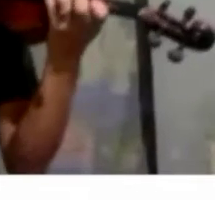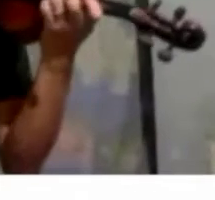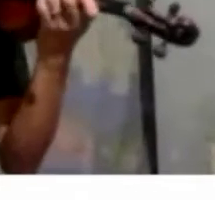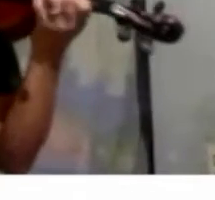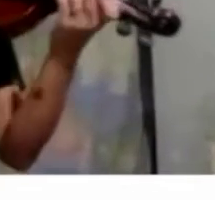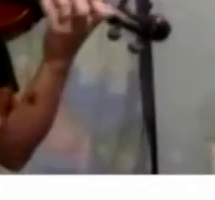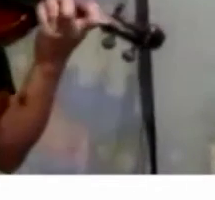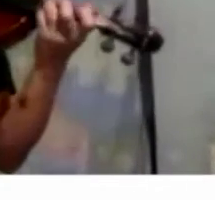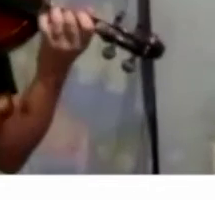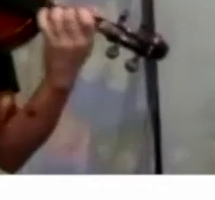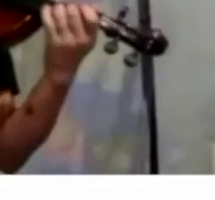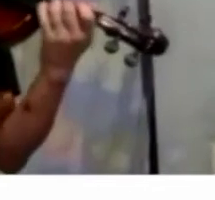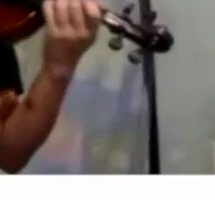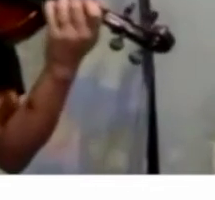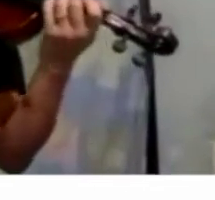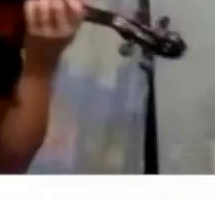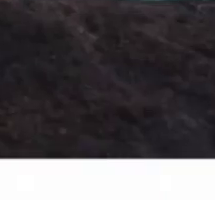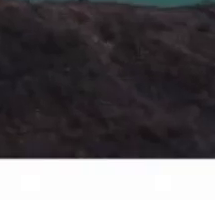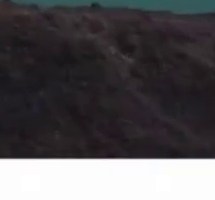i